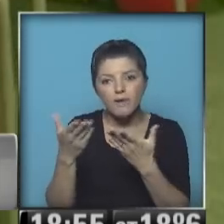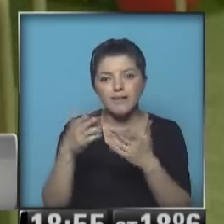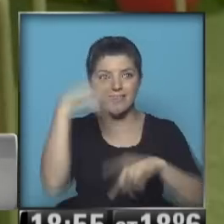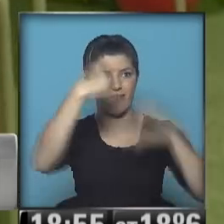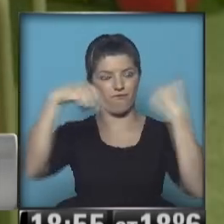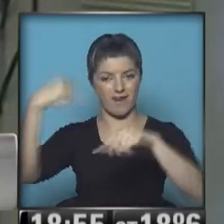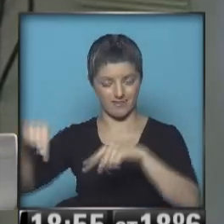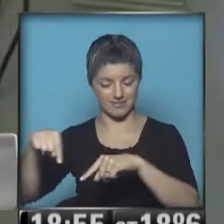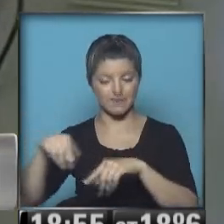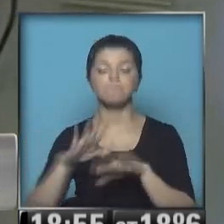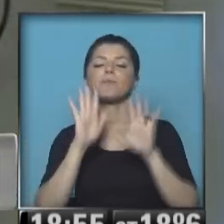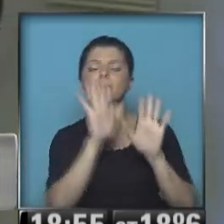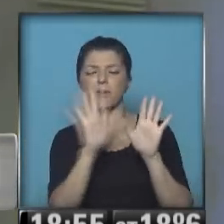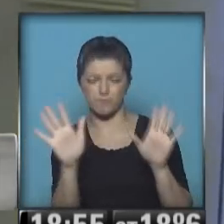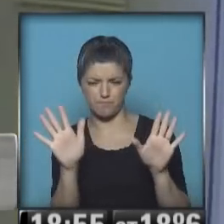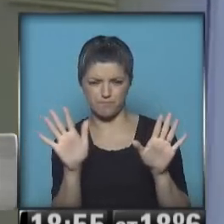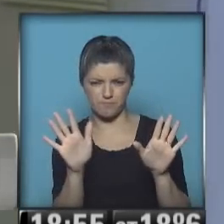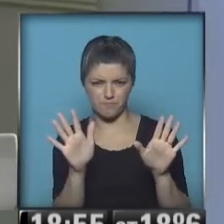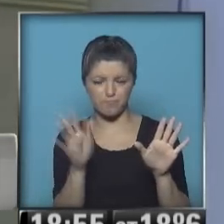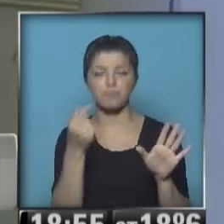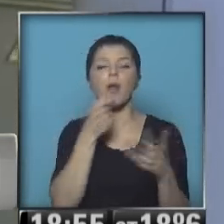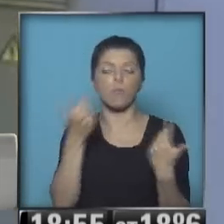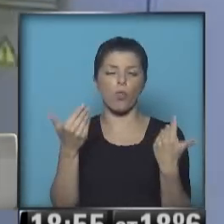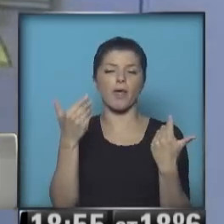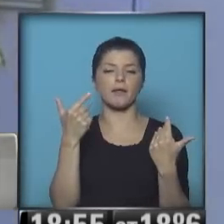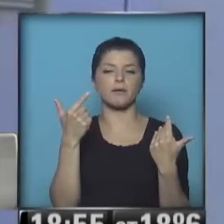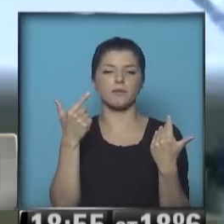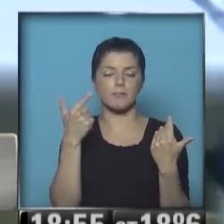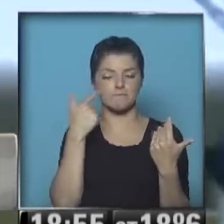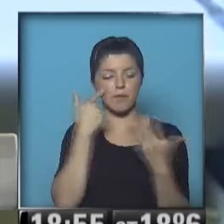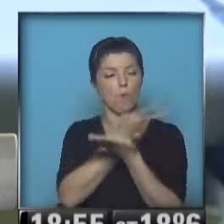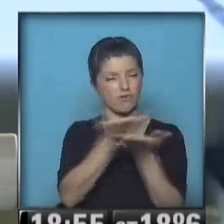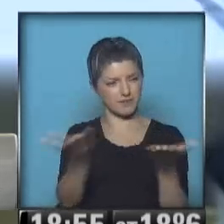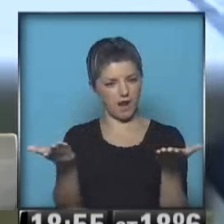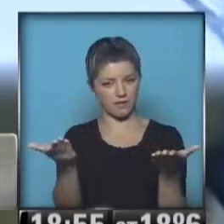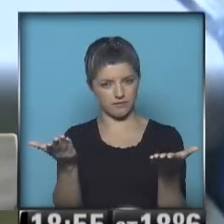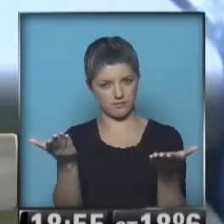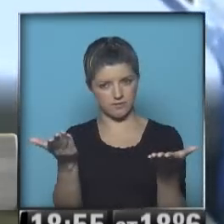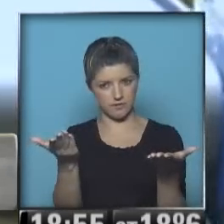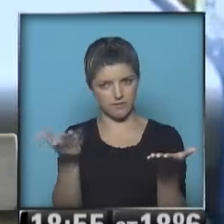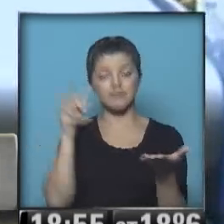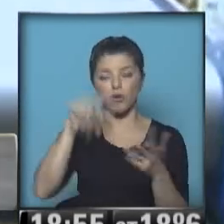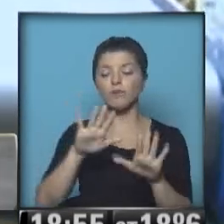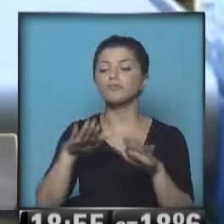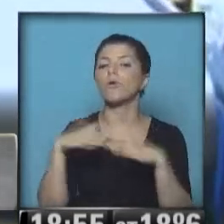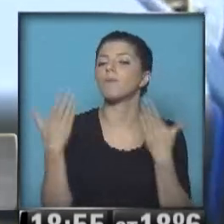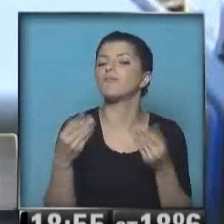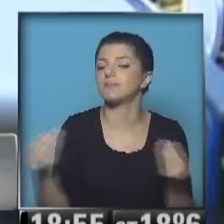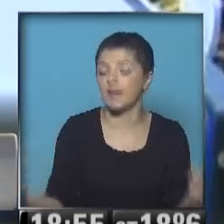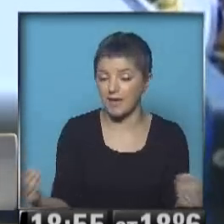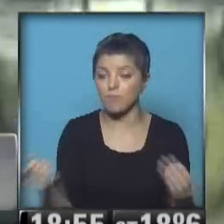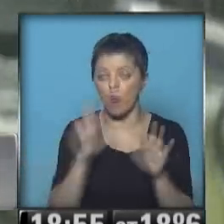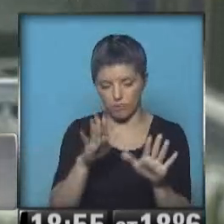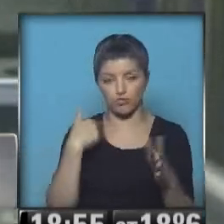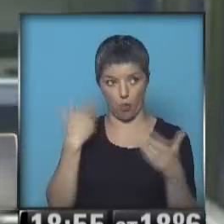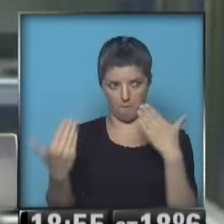Pero para ponerla en comparación y mostrar qué se gana con esto, hace